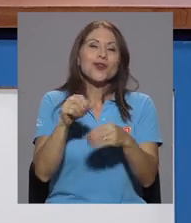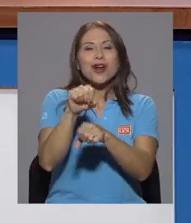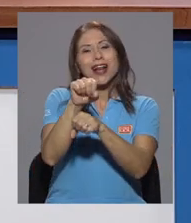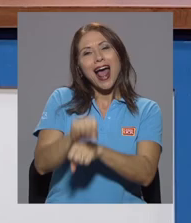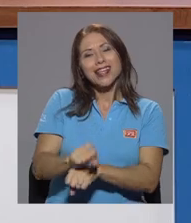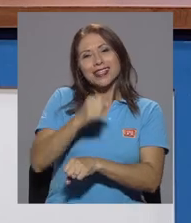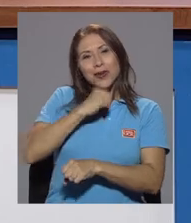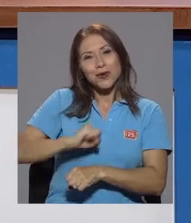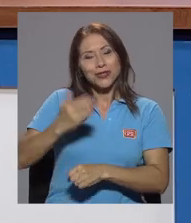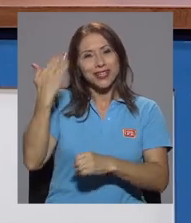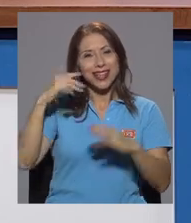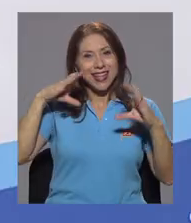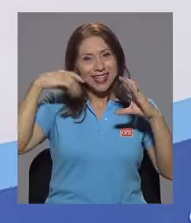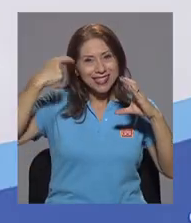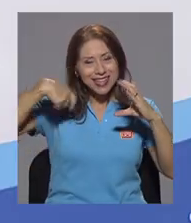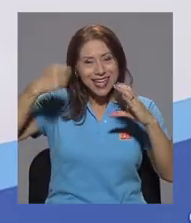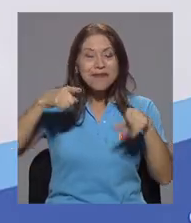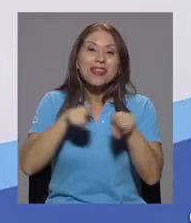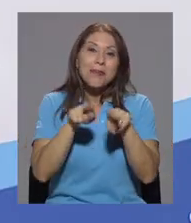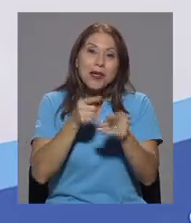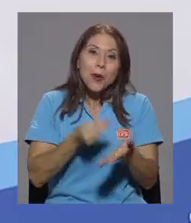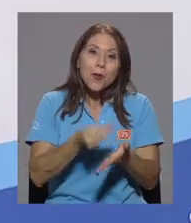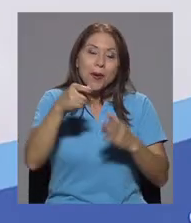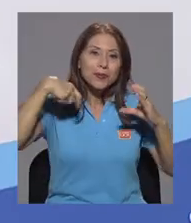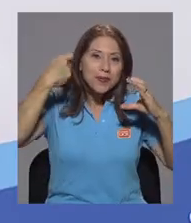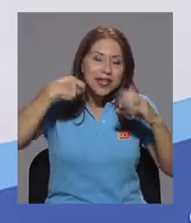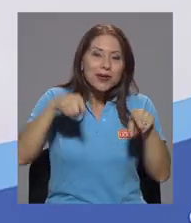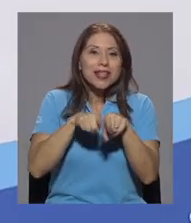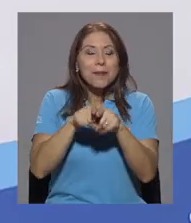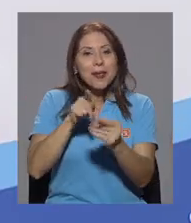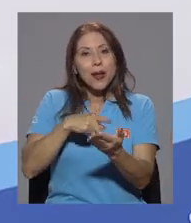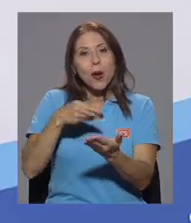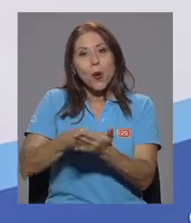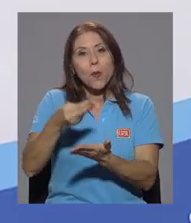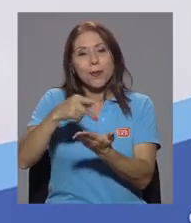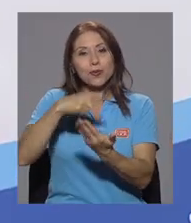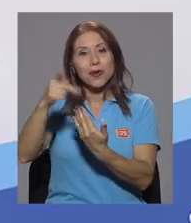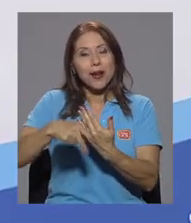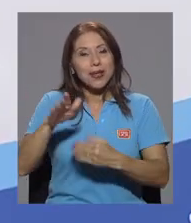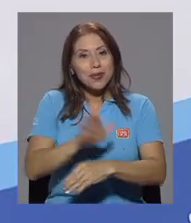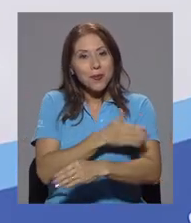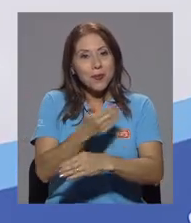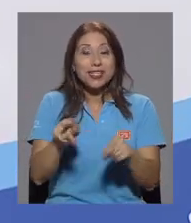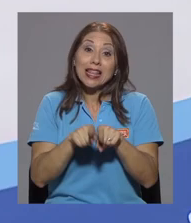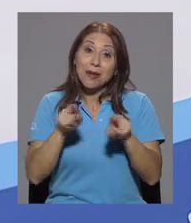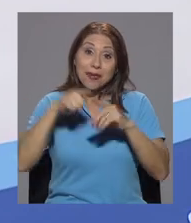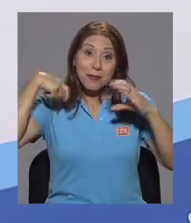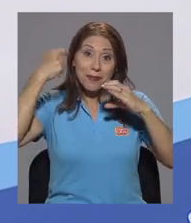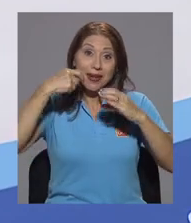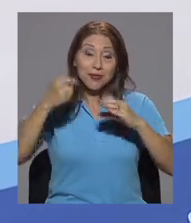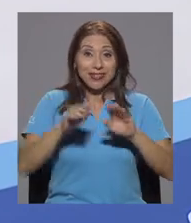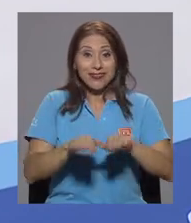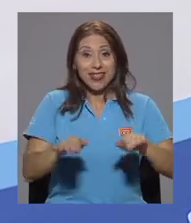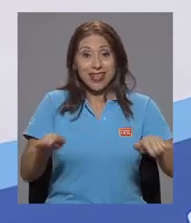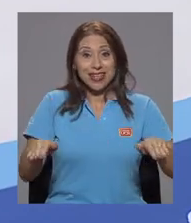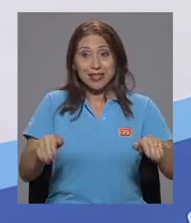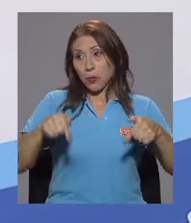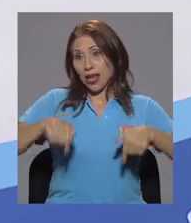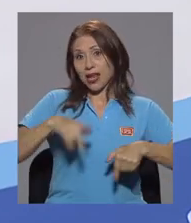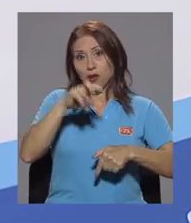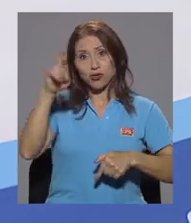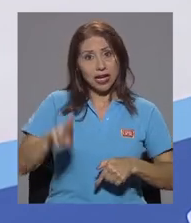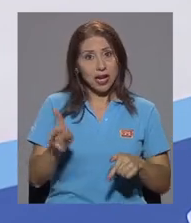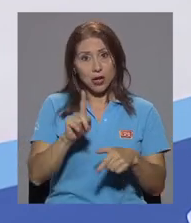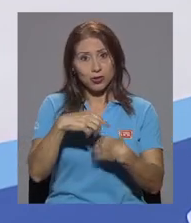también adquirimos películas adquirimos programas sobre música y también infantiles porque como no se producen infantiles aquí en costa rica